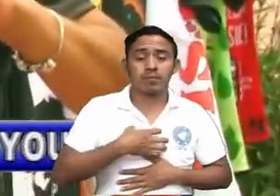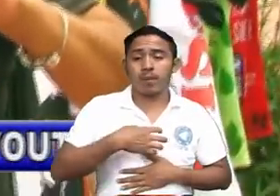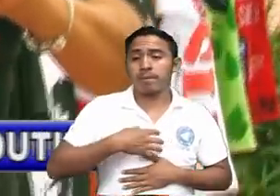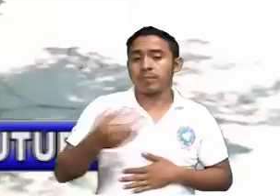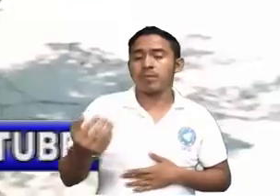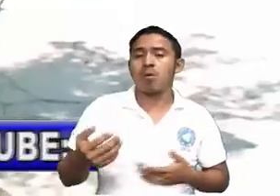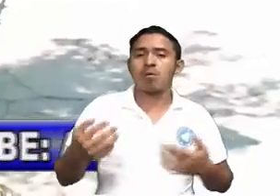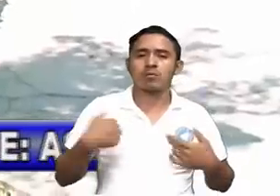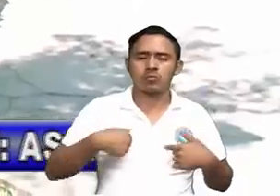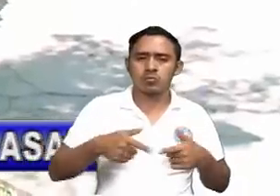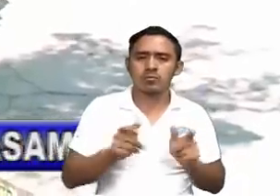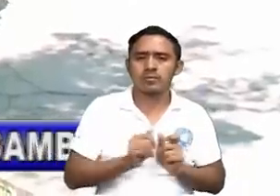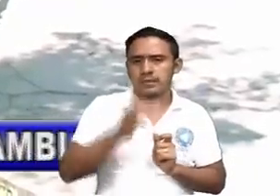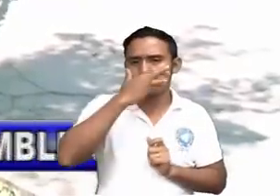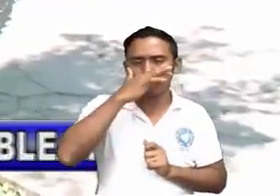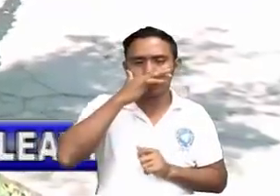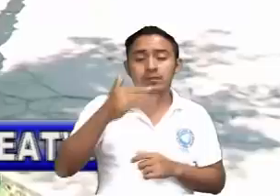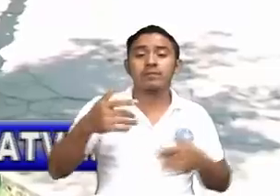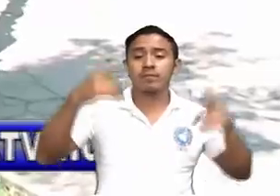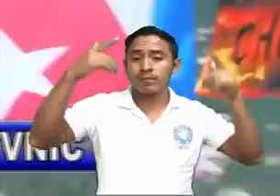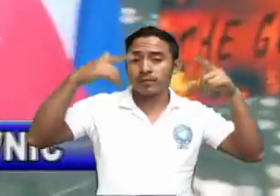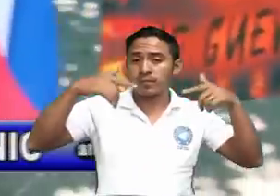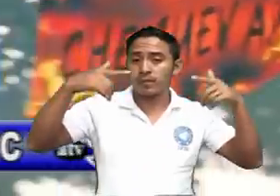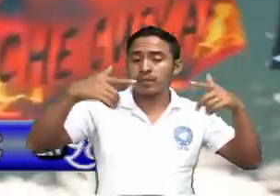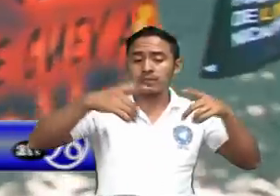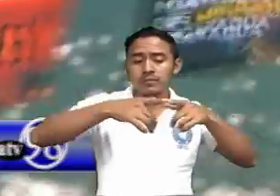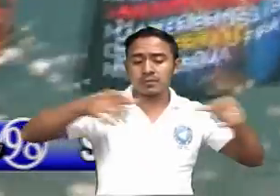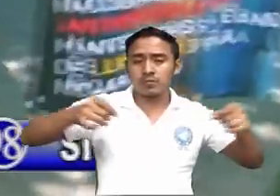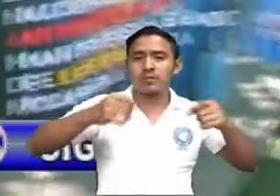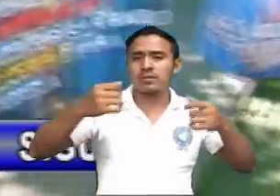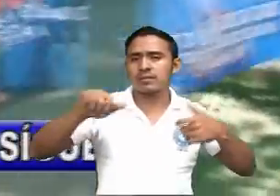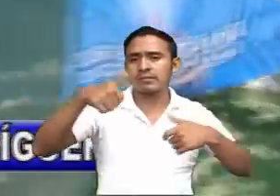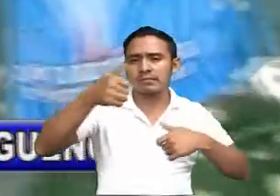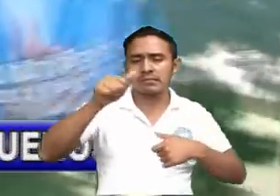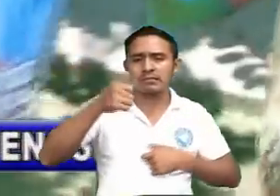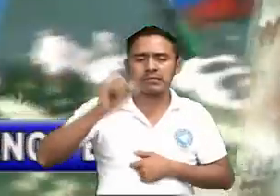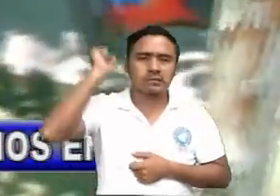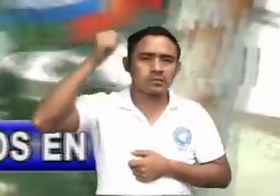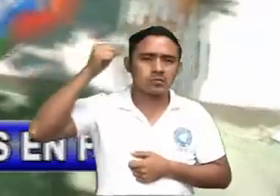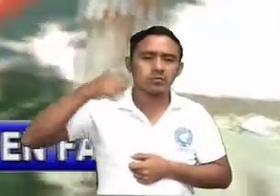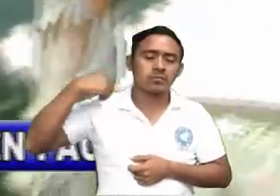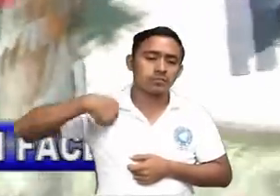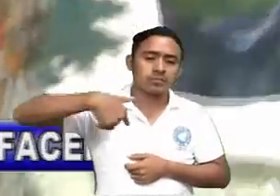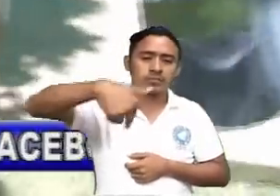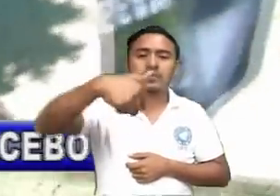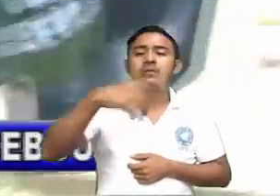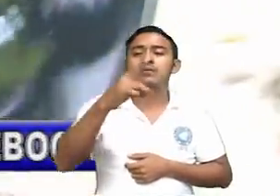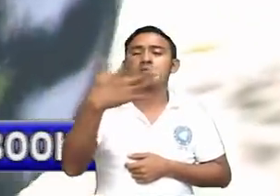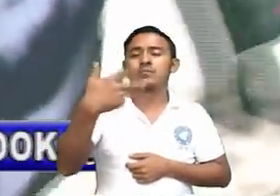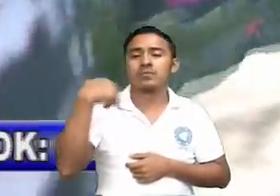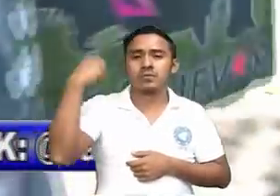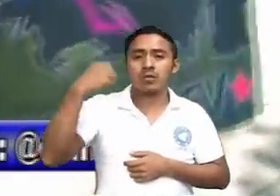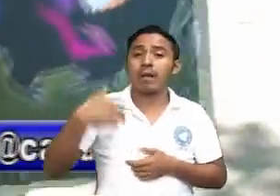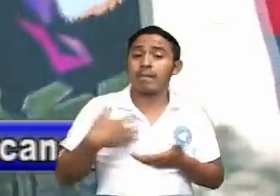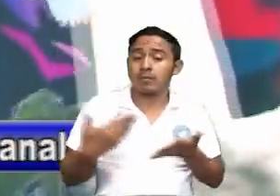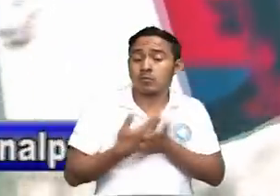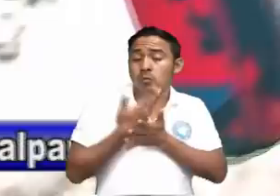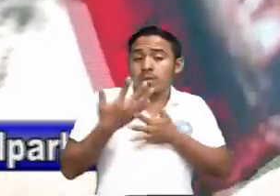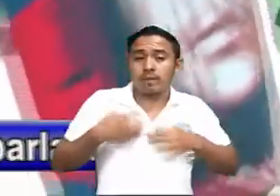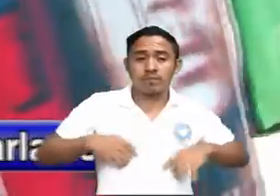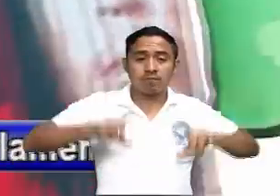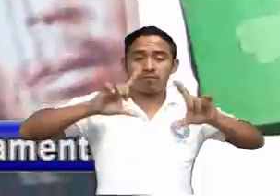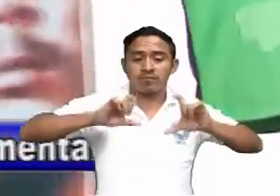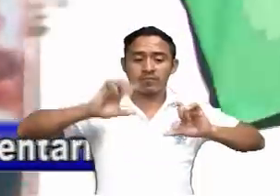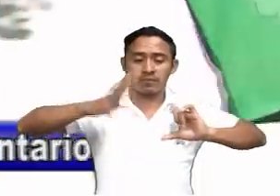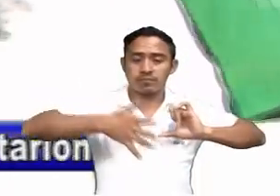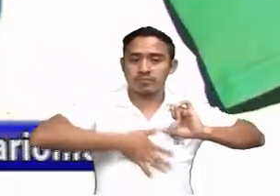sandinista de Managua y los departamentos desde ya se preparan para el repliegue y el 19 de julio. Y qué mejor estrenando camisetas con